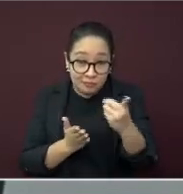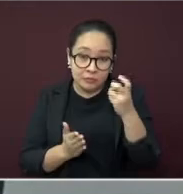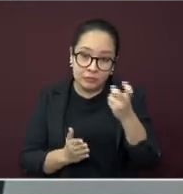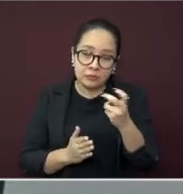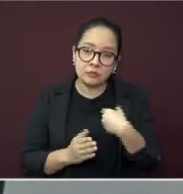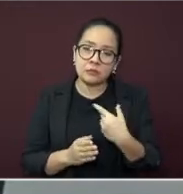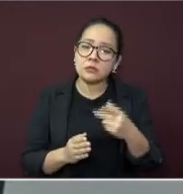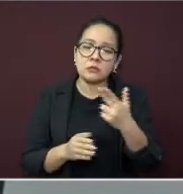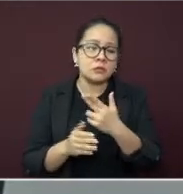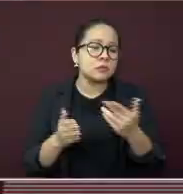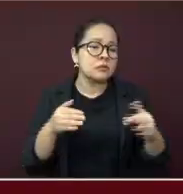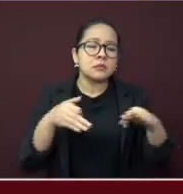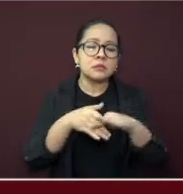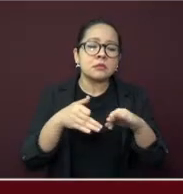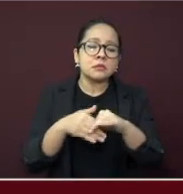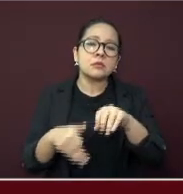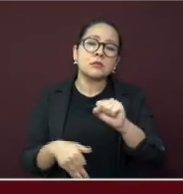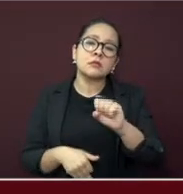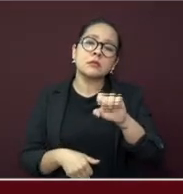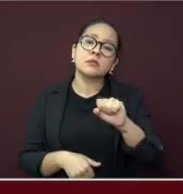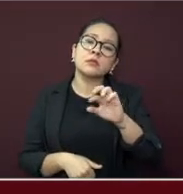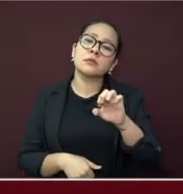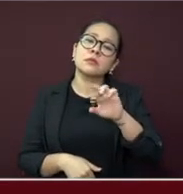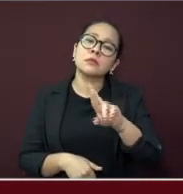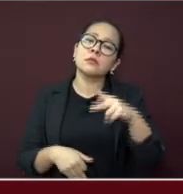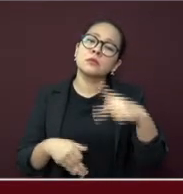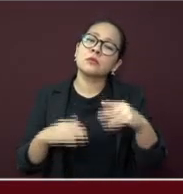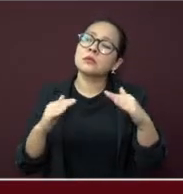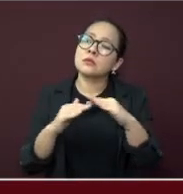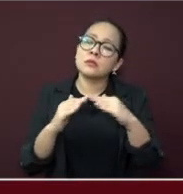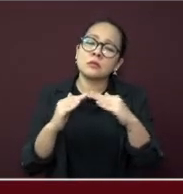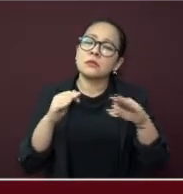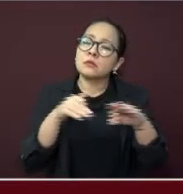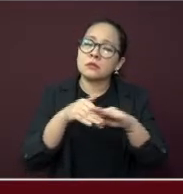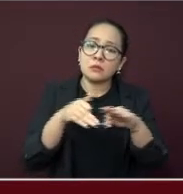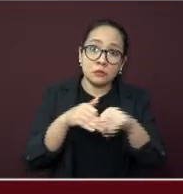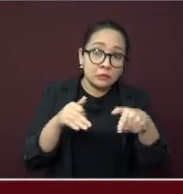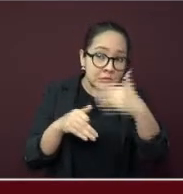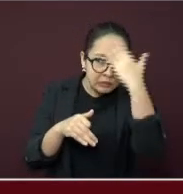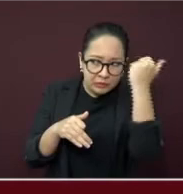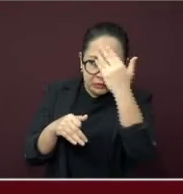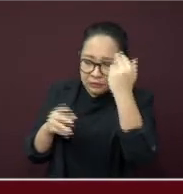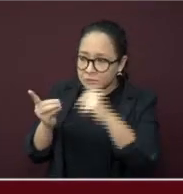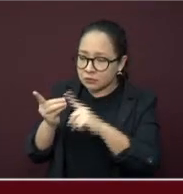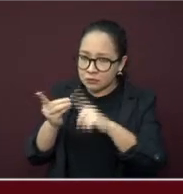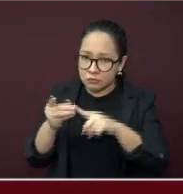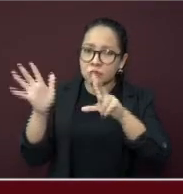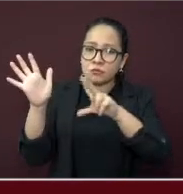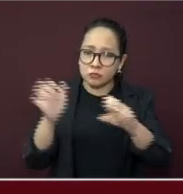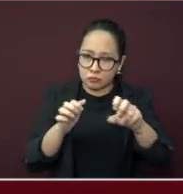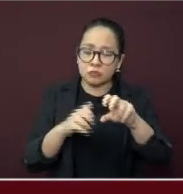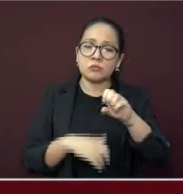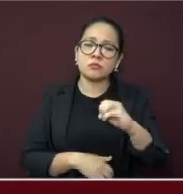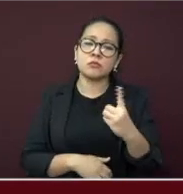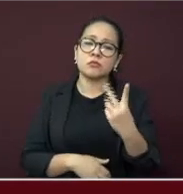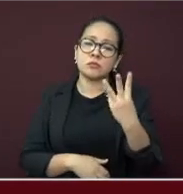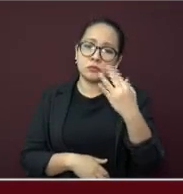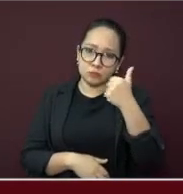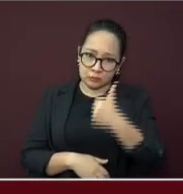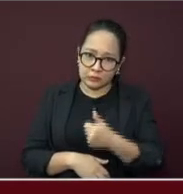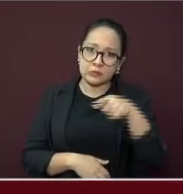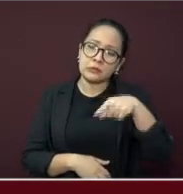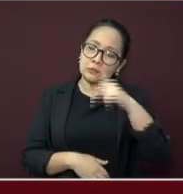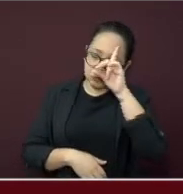si no saben en dónde está pueden llamar al 800 0 1 2 3 4 5 6 y ahí los pueden orientar